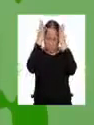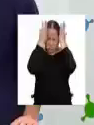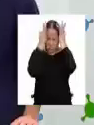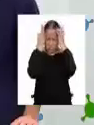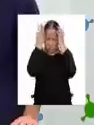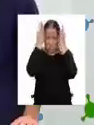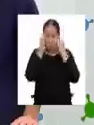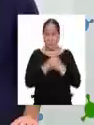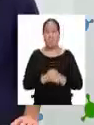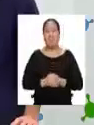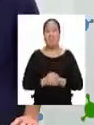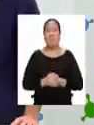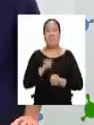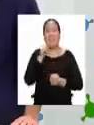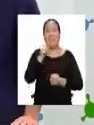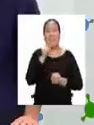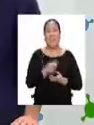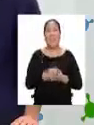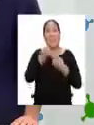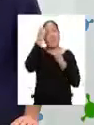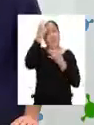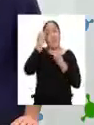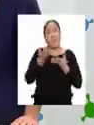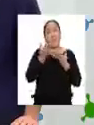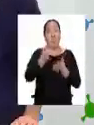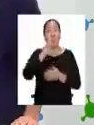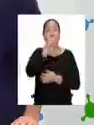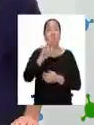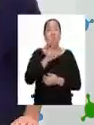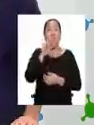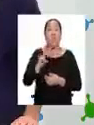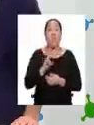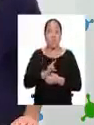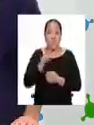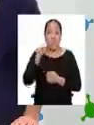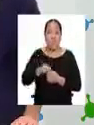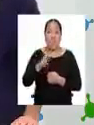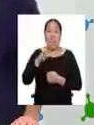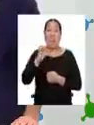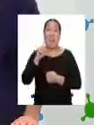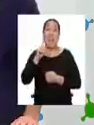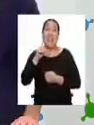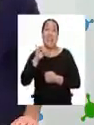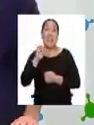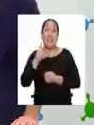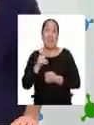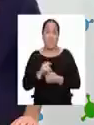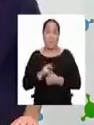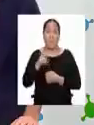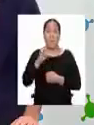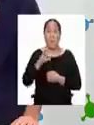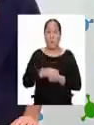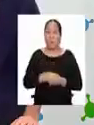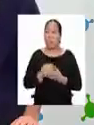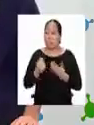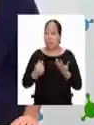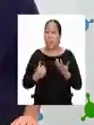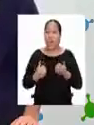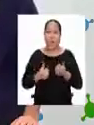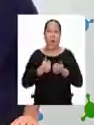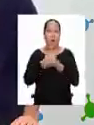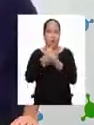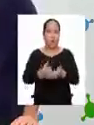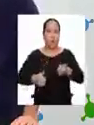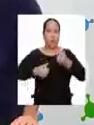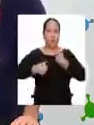tu información, el uso de la realidad virtual también ha sido útil para la industria militar, la salud, el deporte,